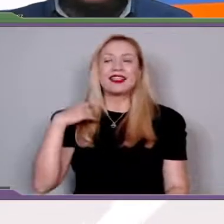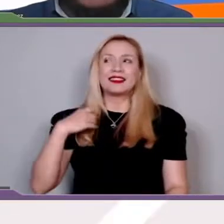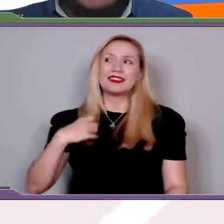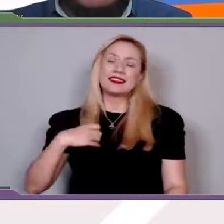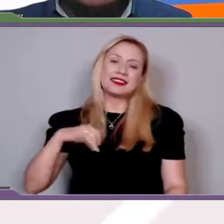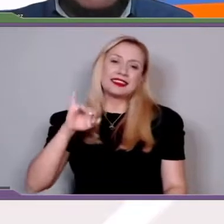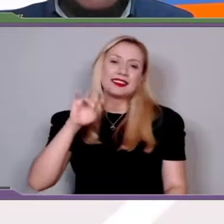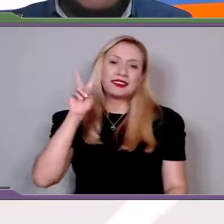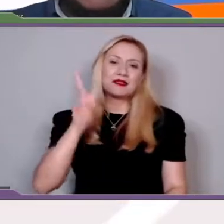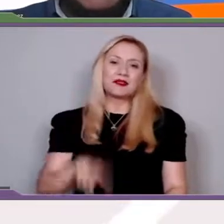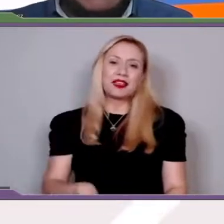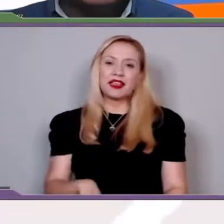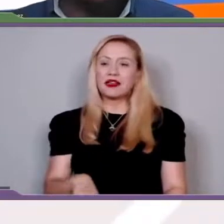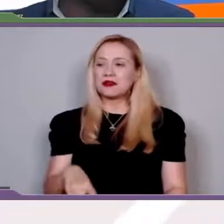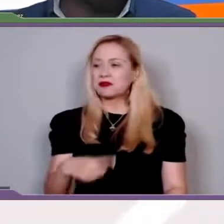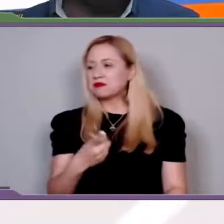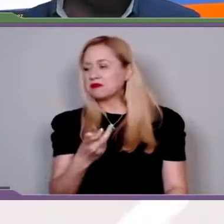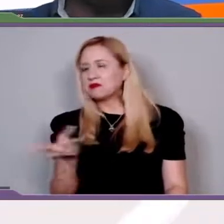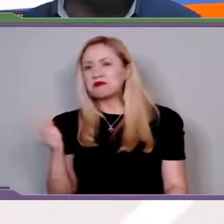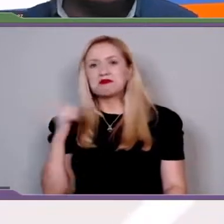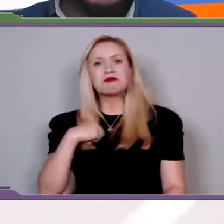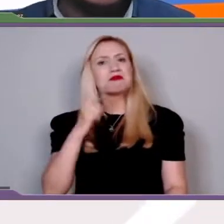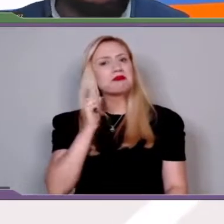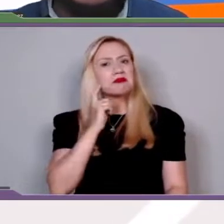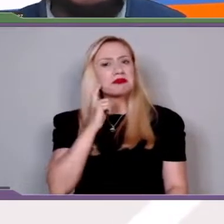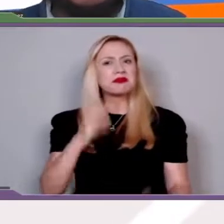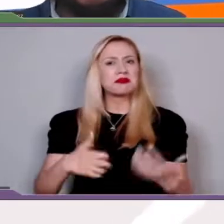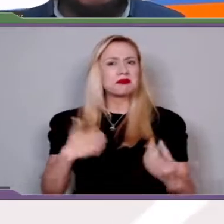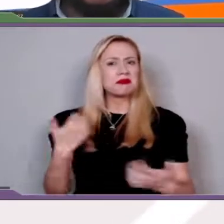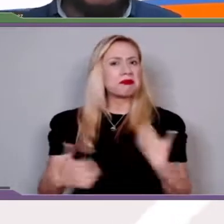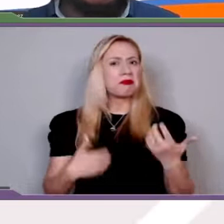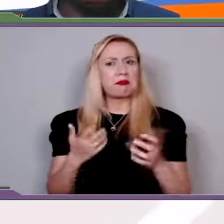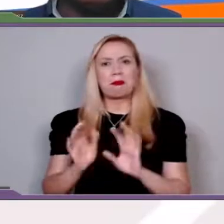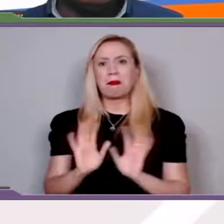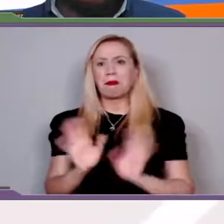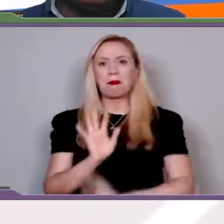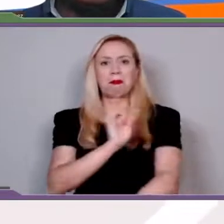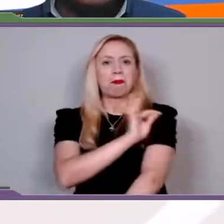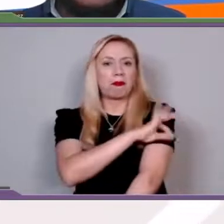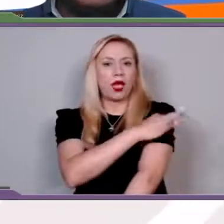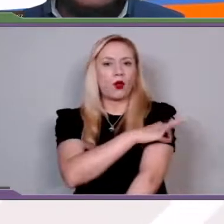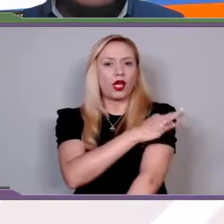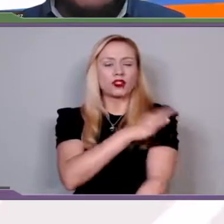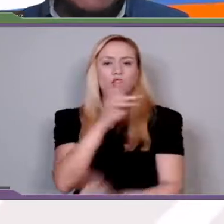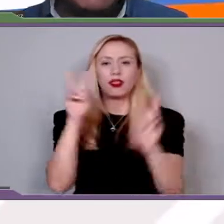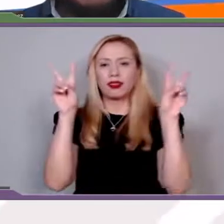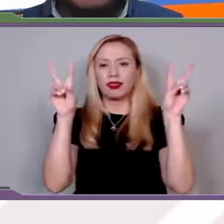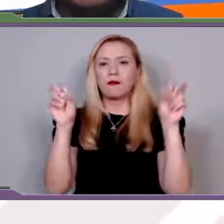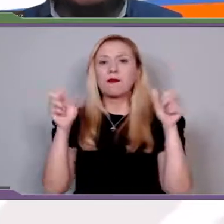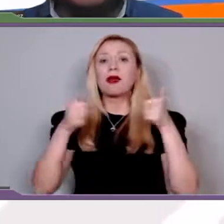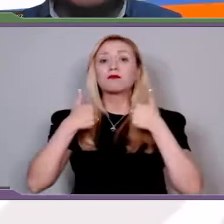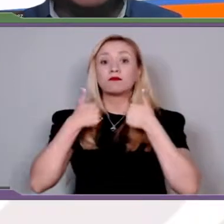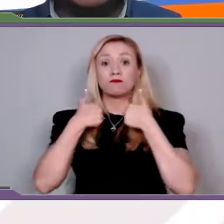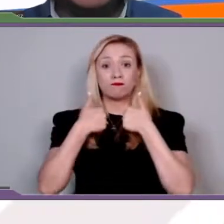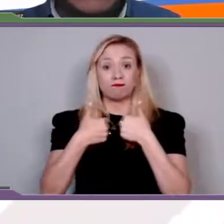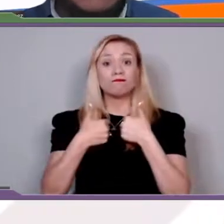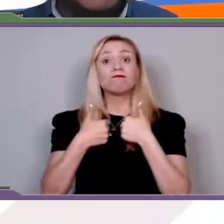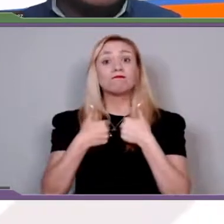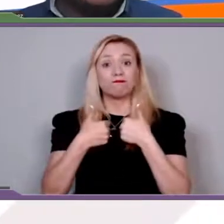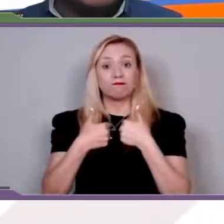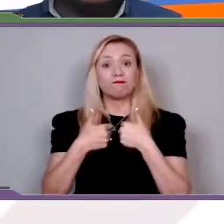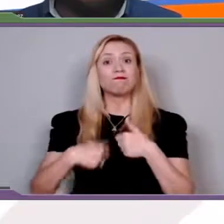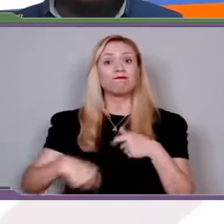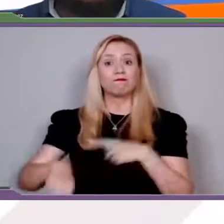una sola queja hacia todo esto que se refiere a lo de la vacunación. Parece ser que ahí se generó una conciencia